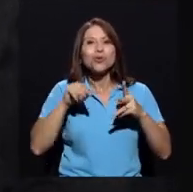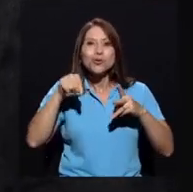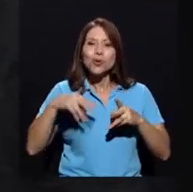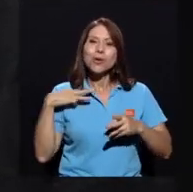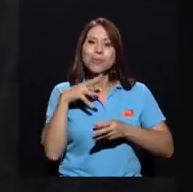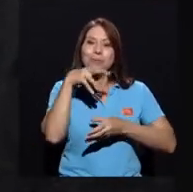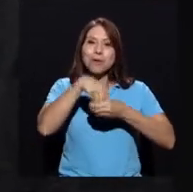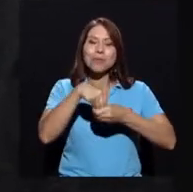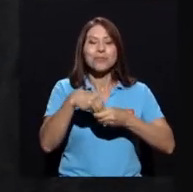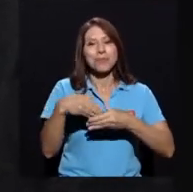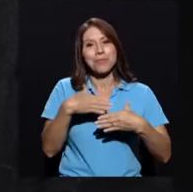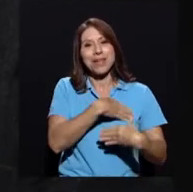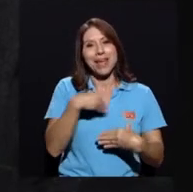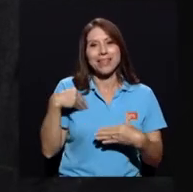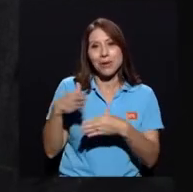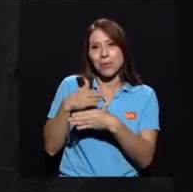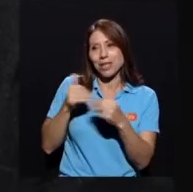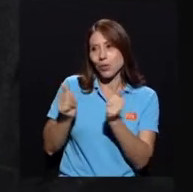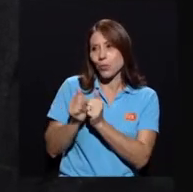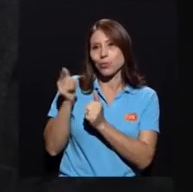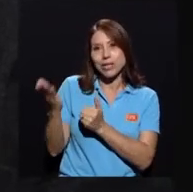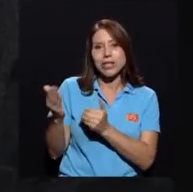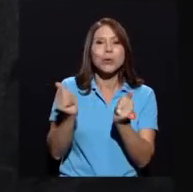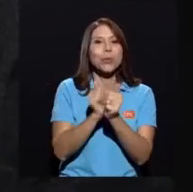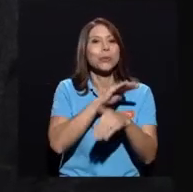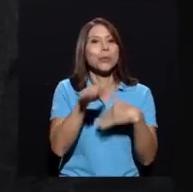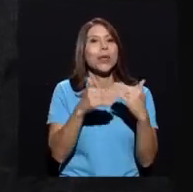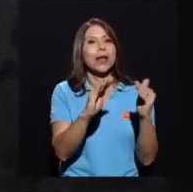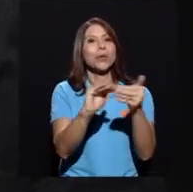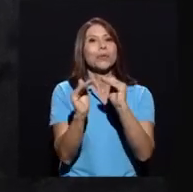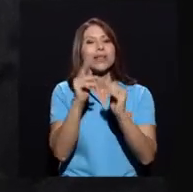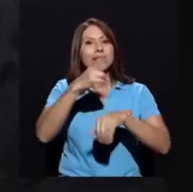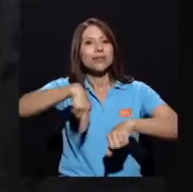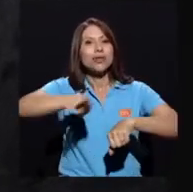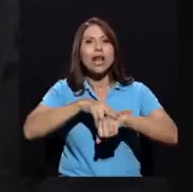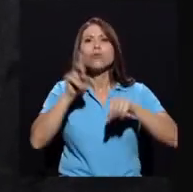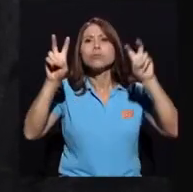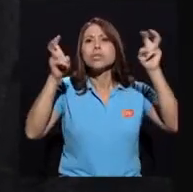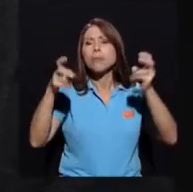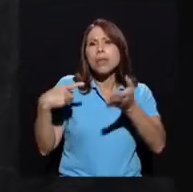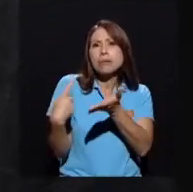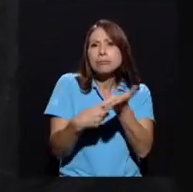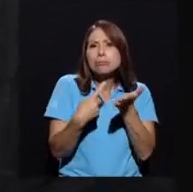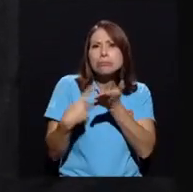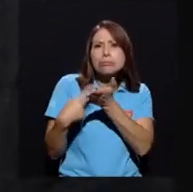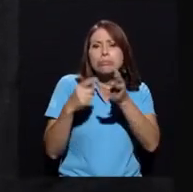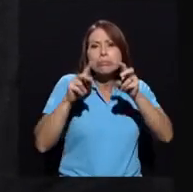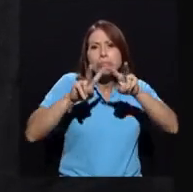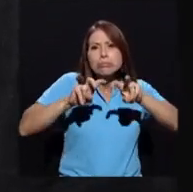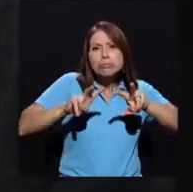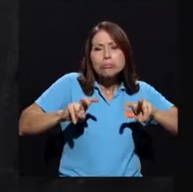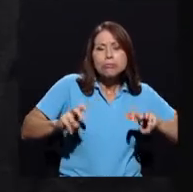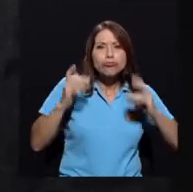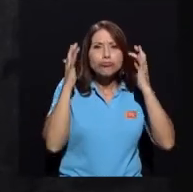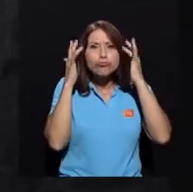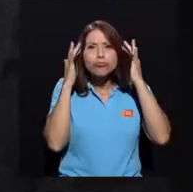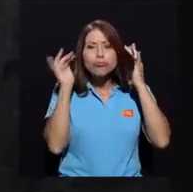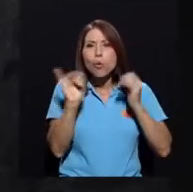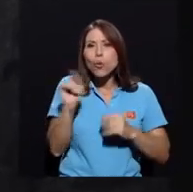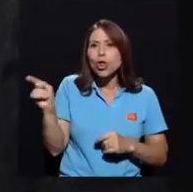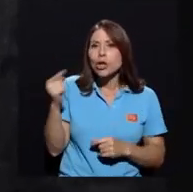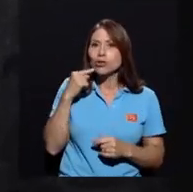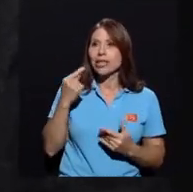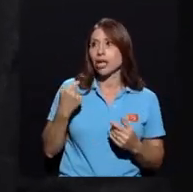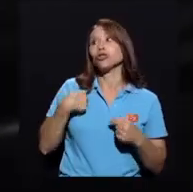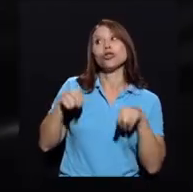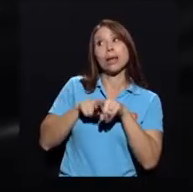comunidad nacional un tema de discusión, de análisis y de preocupación, como usted bien lo ha apuntado. A mí también, si tuviera pelo, se me